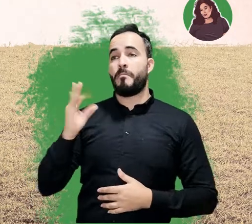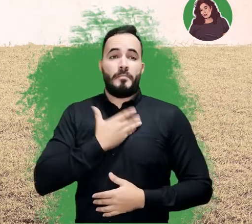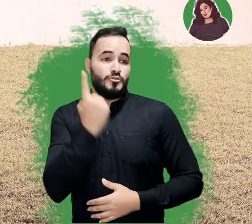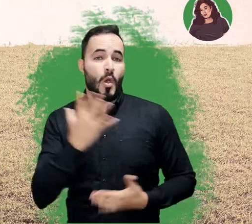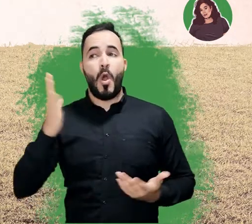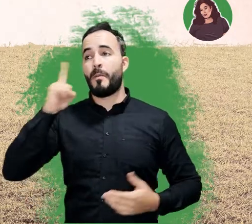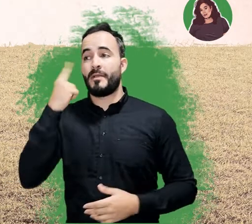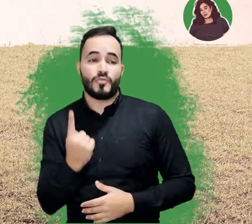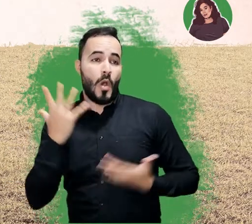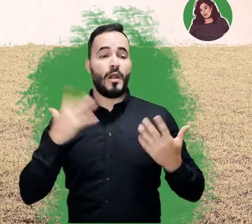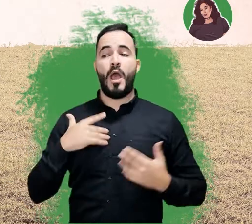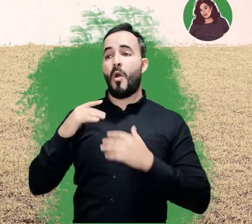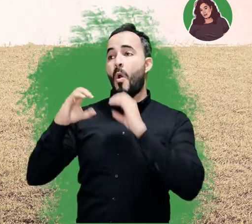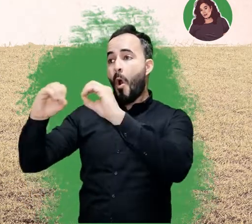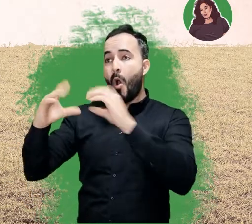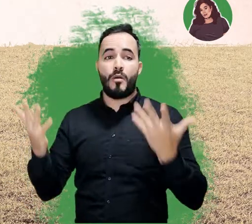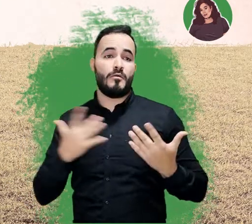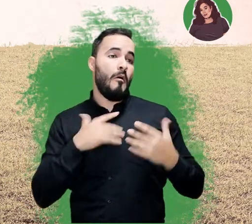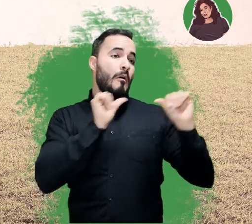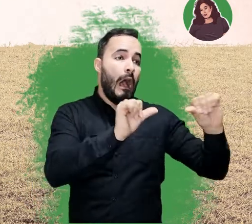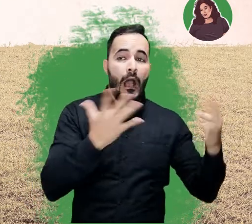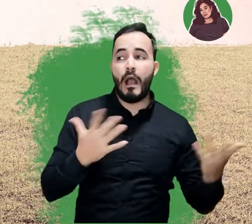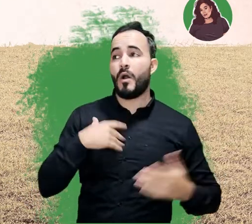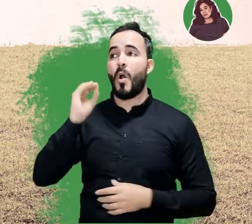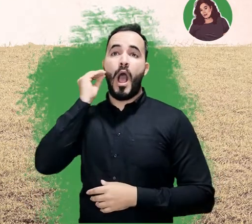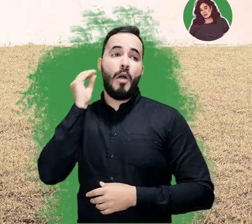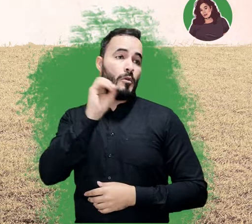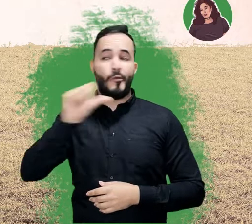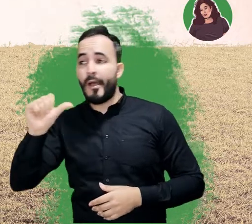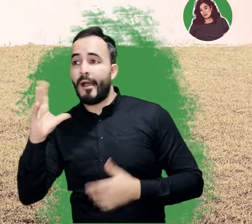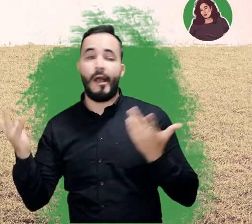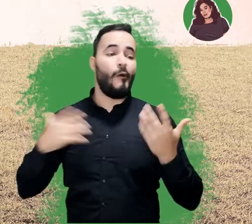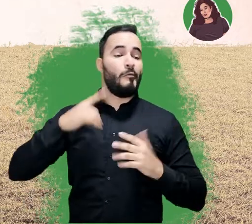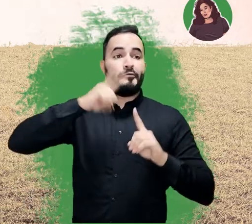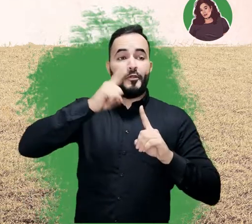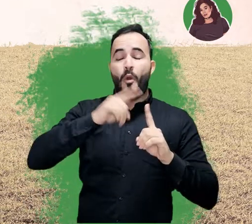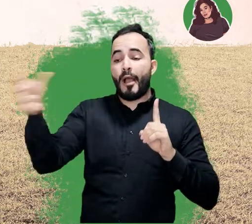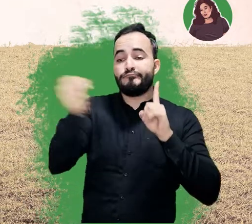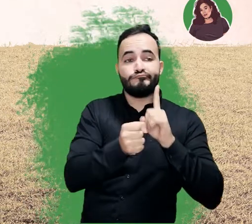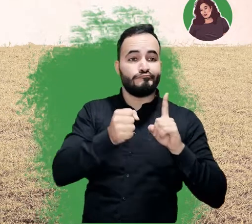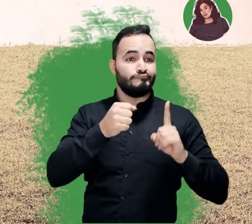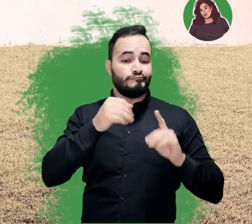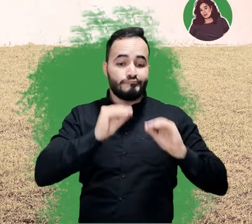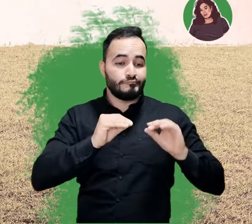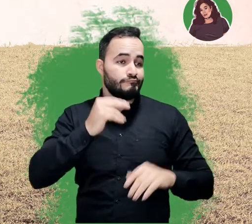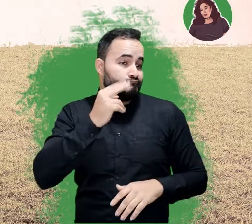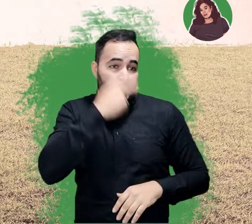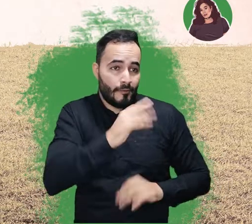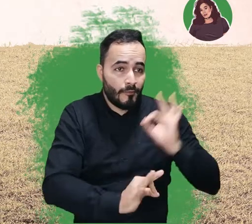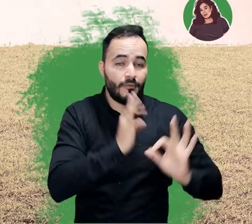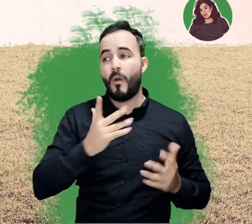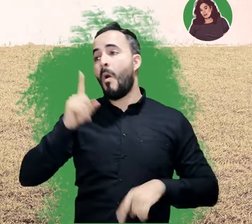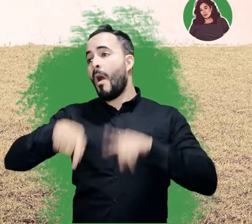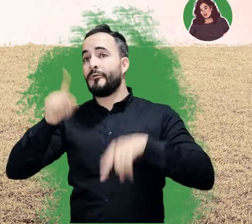madre sola, por un padre solo, dos padres, dos madres, o una familia de abuelos, o el tío. Y hay otras para quienes